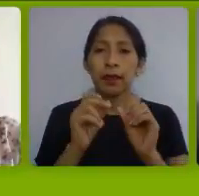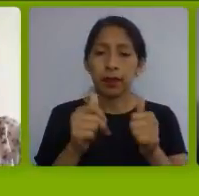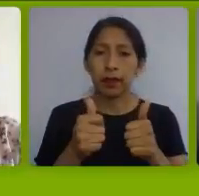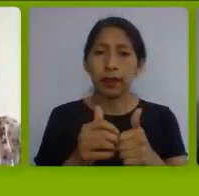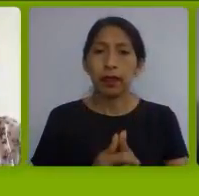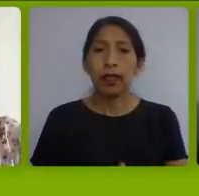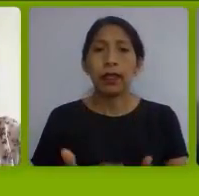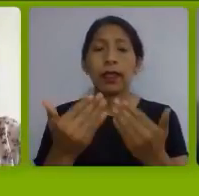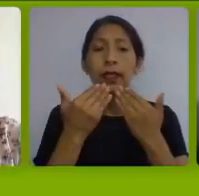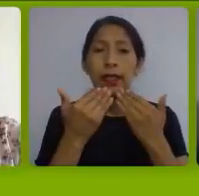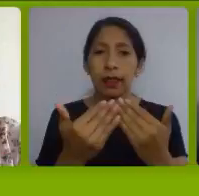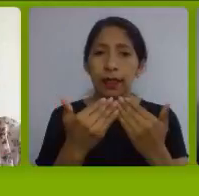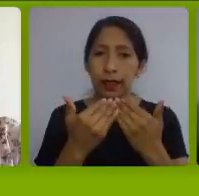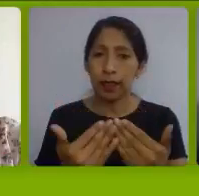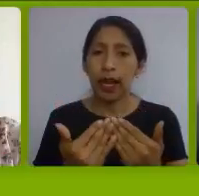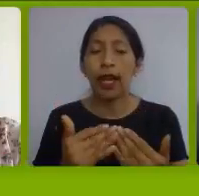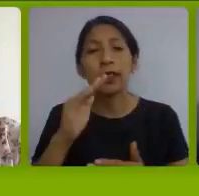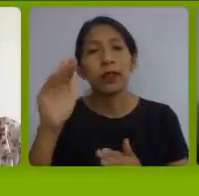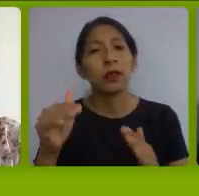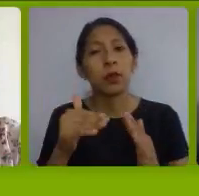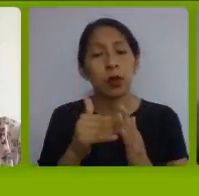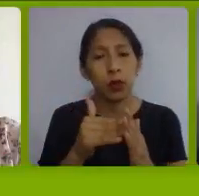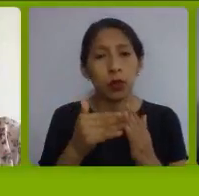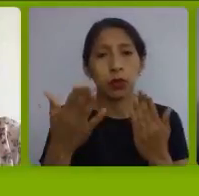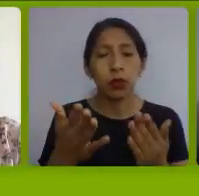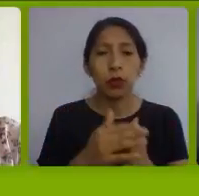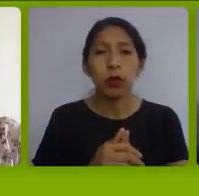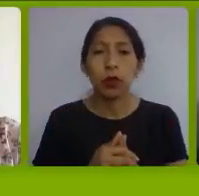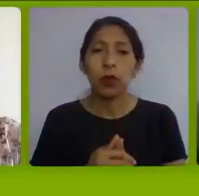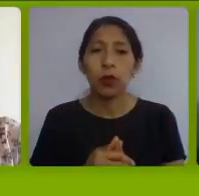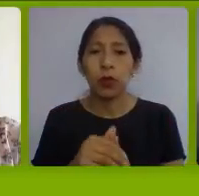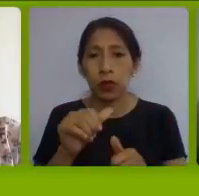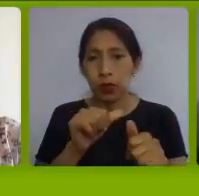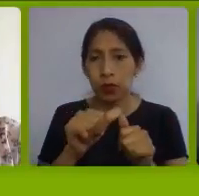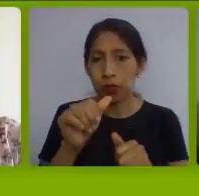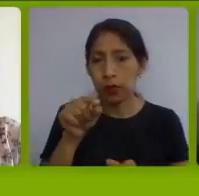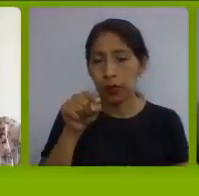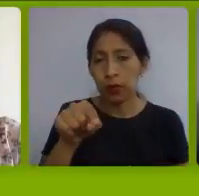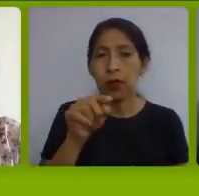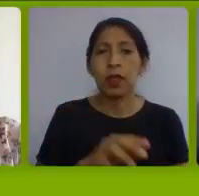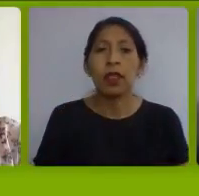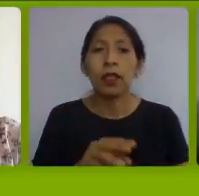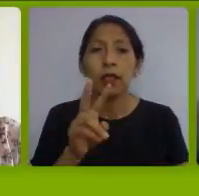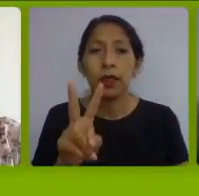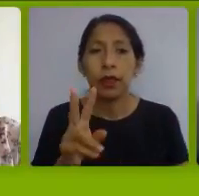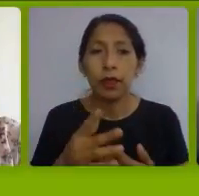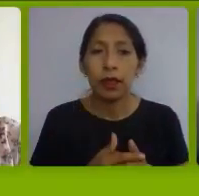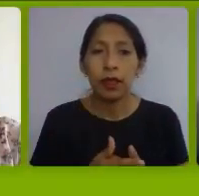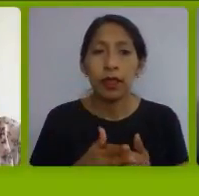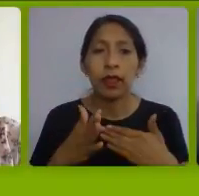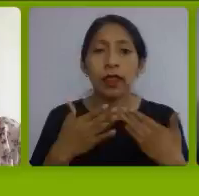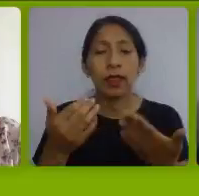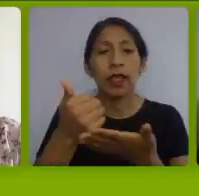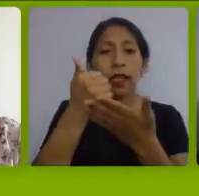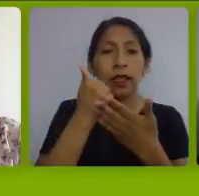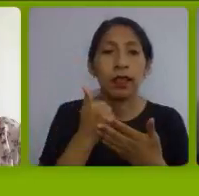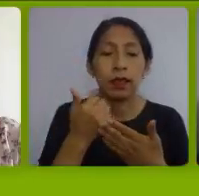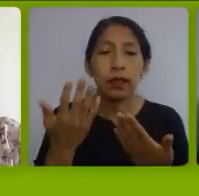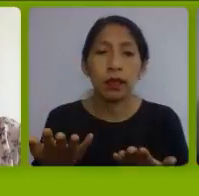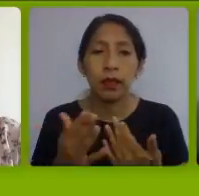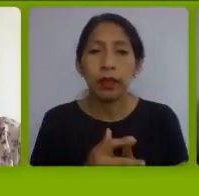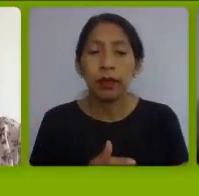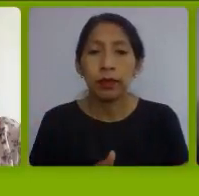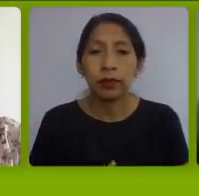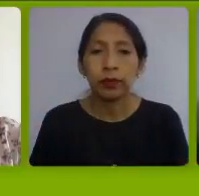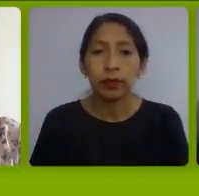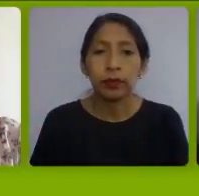Bueno, muchas gracias Karina y Gisela por su presentación en este bloque número 2. Espero que les haya servido mucho y hayan podido aprender un poquito sobre el